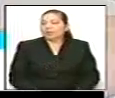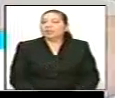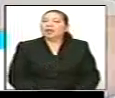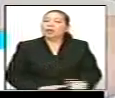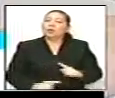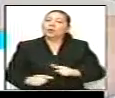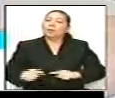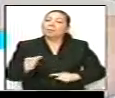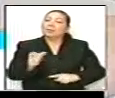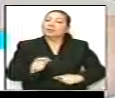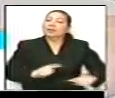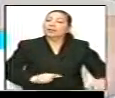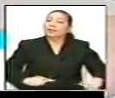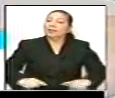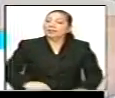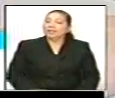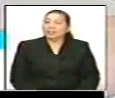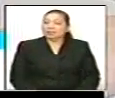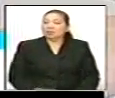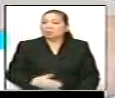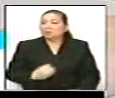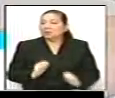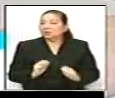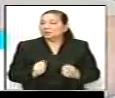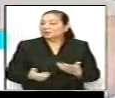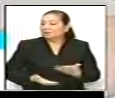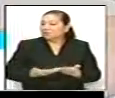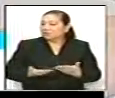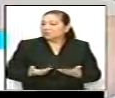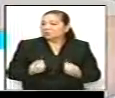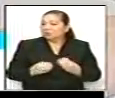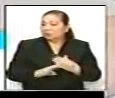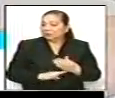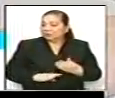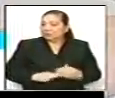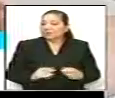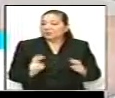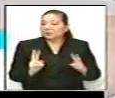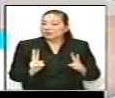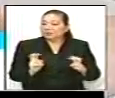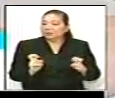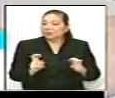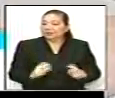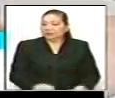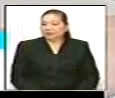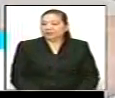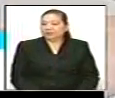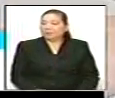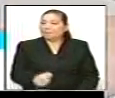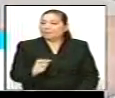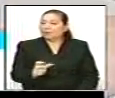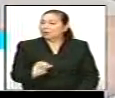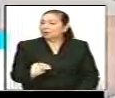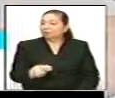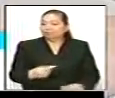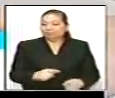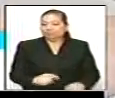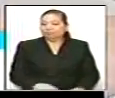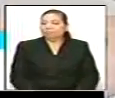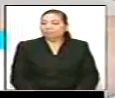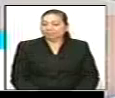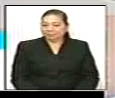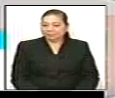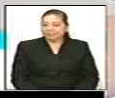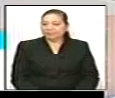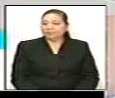algunos dirigentes para que puedan dar las facilidades, porque básicamente fueron un tema de algunas personas que no permitían la